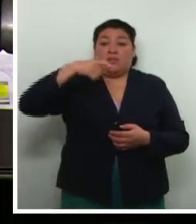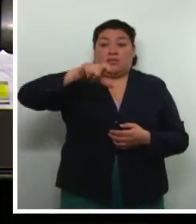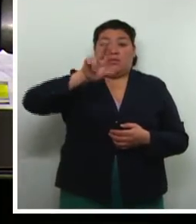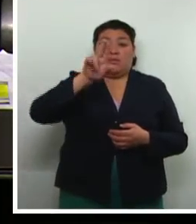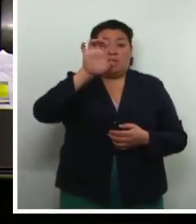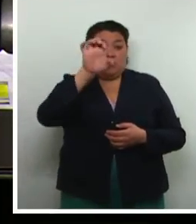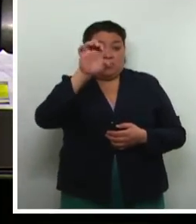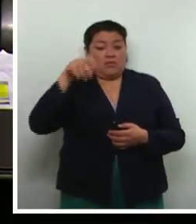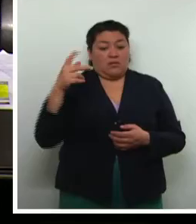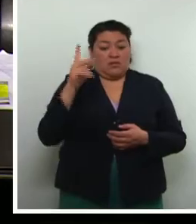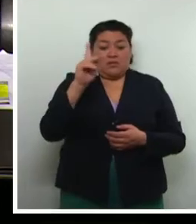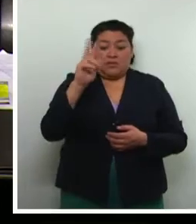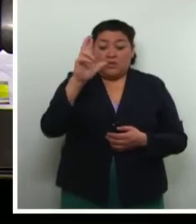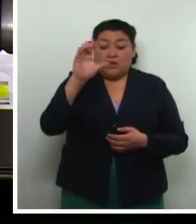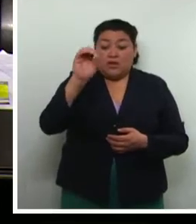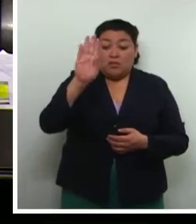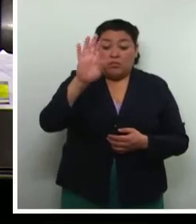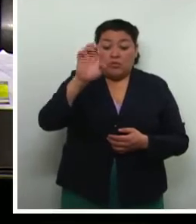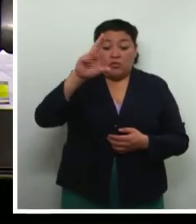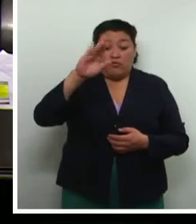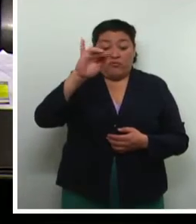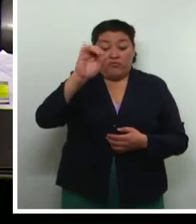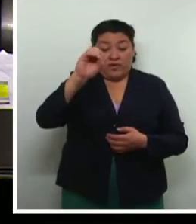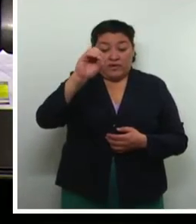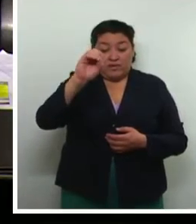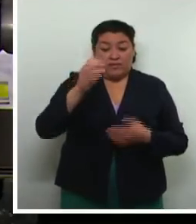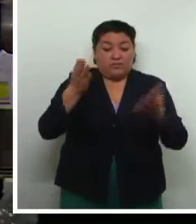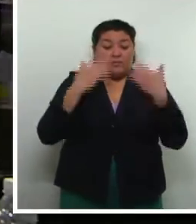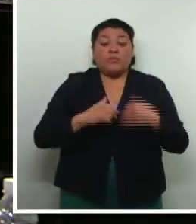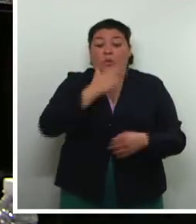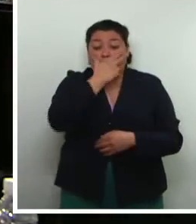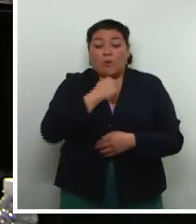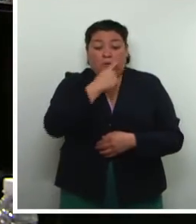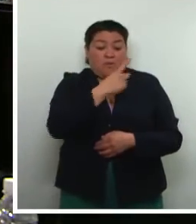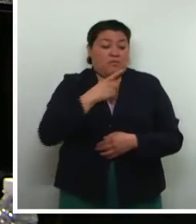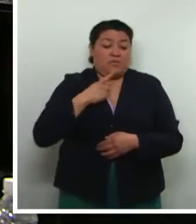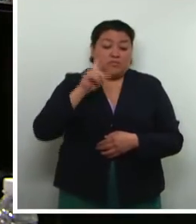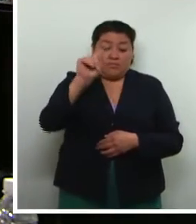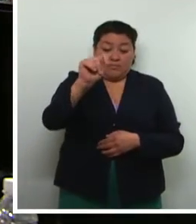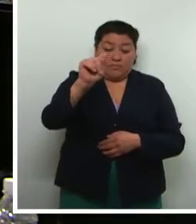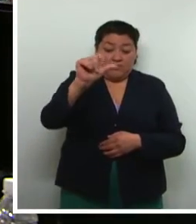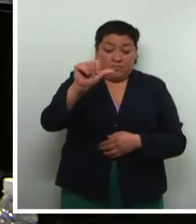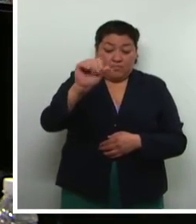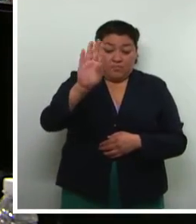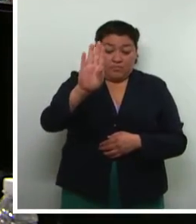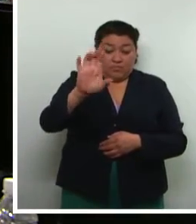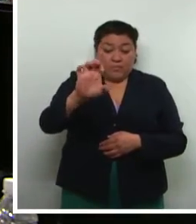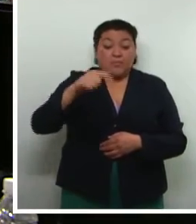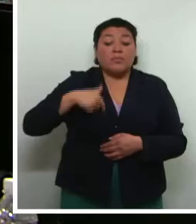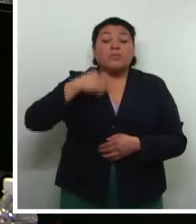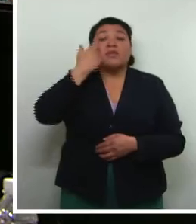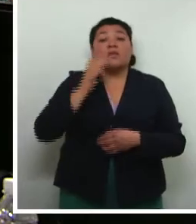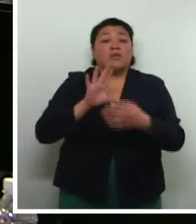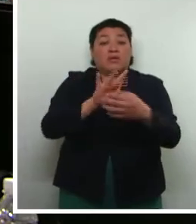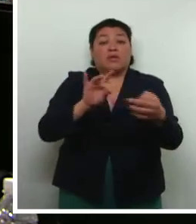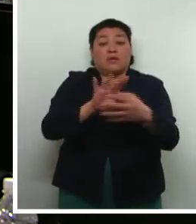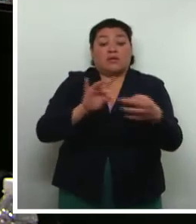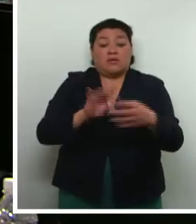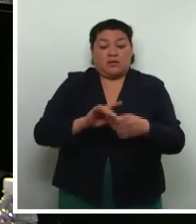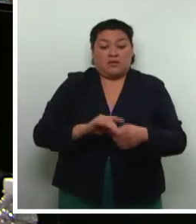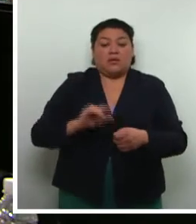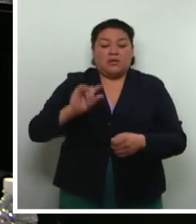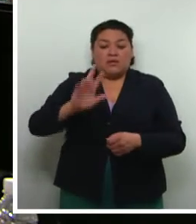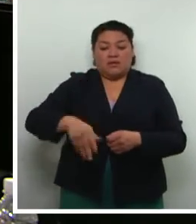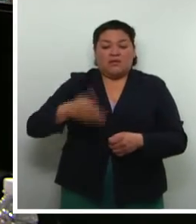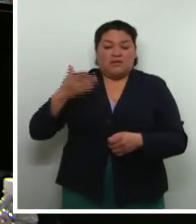Gracias, presidente. Al diputado Tabe, nada más le quiero señalar que en efecto, y como ya